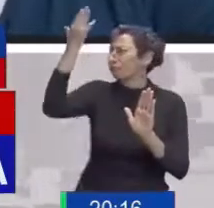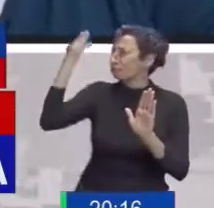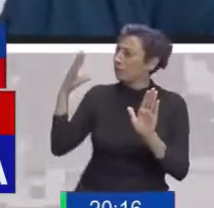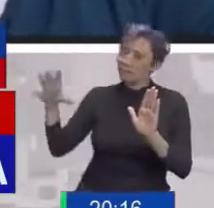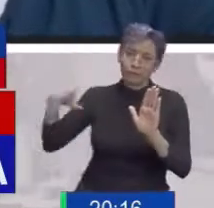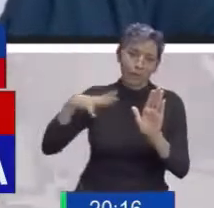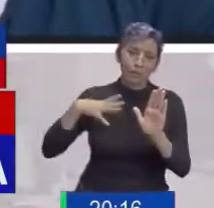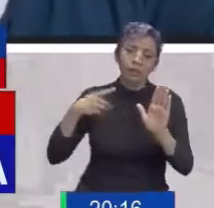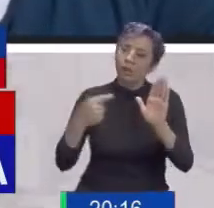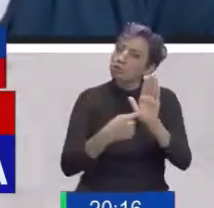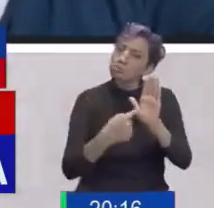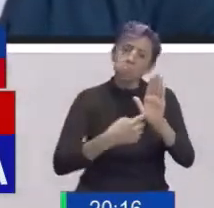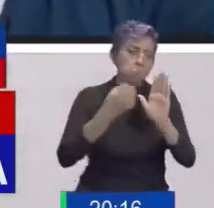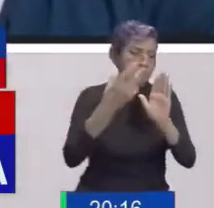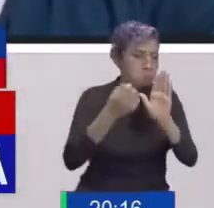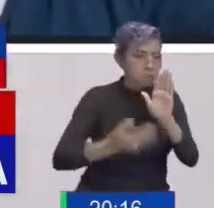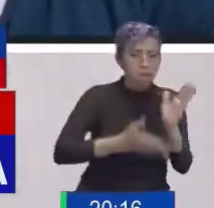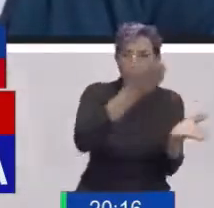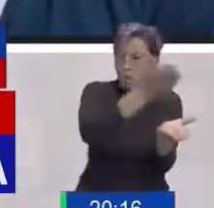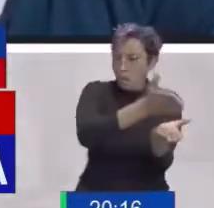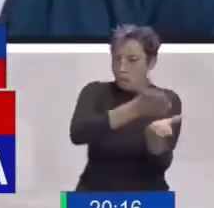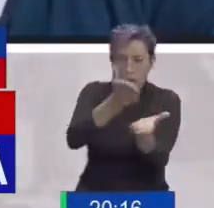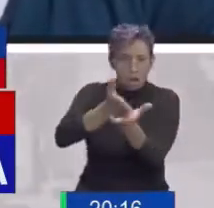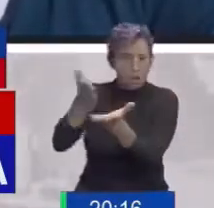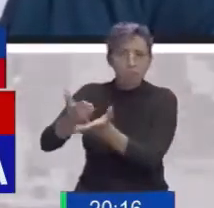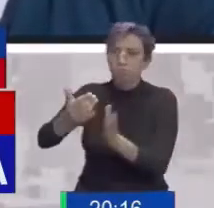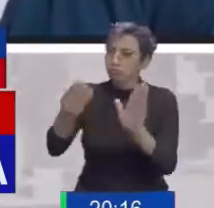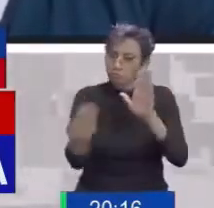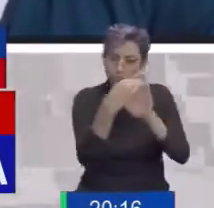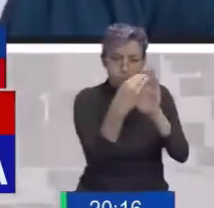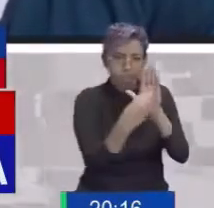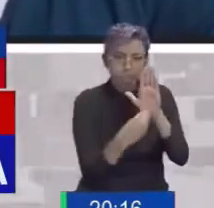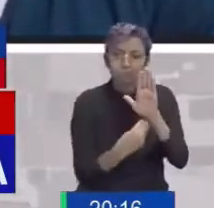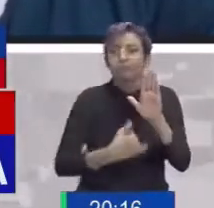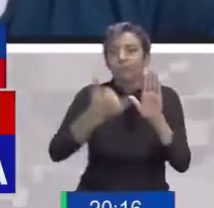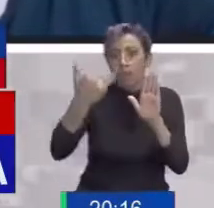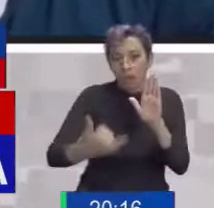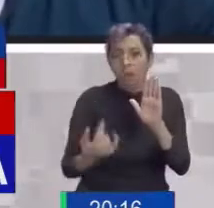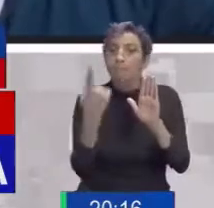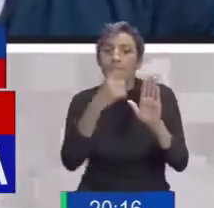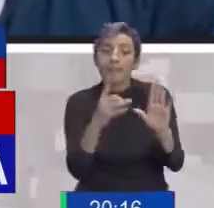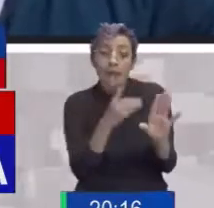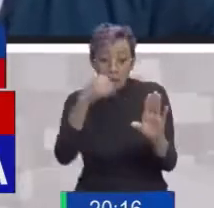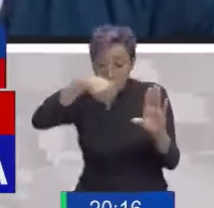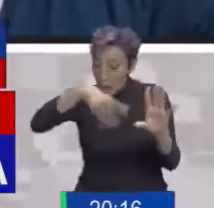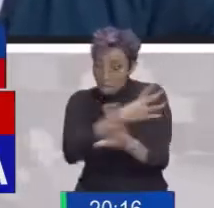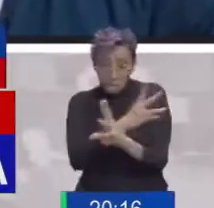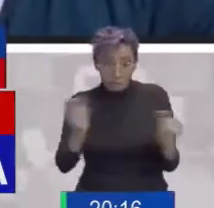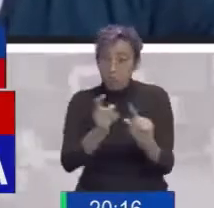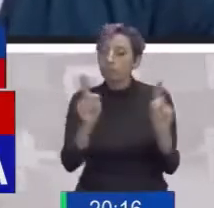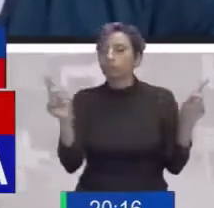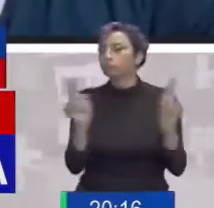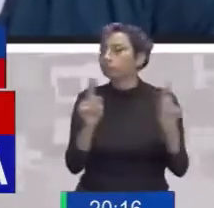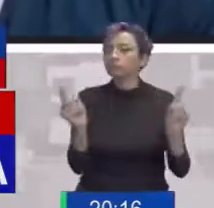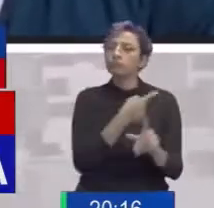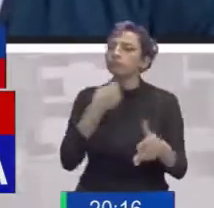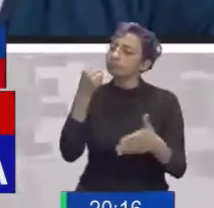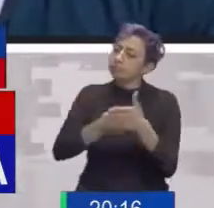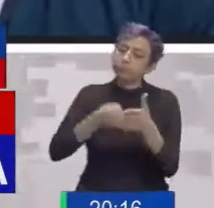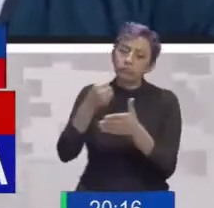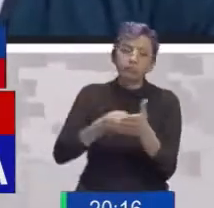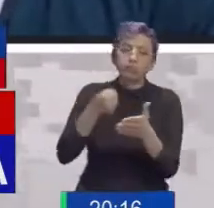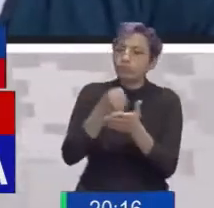espectacular, pero no se termina acá. Tenemos que seguir luchando para que esto no le pase a más chiquitos, ni esto ni